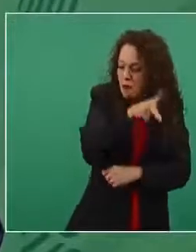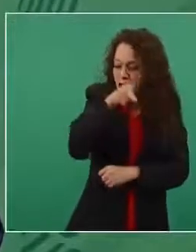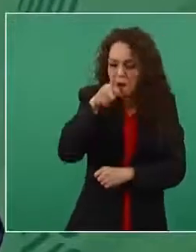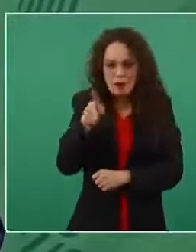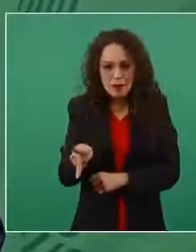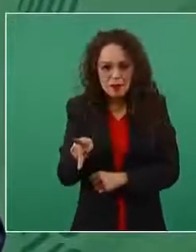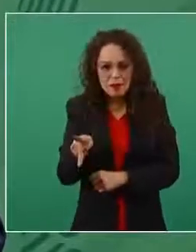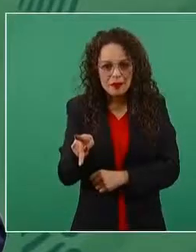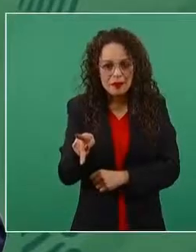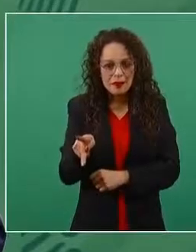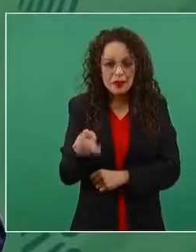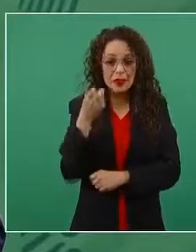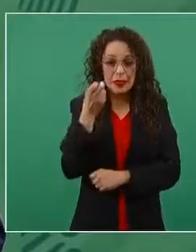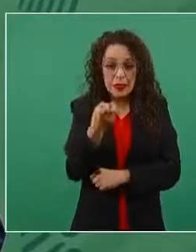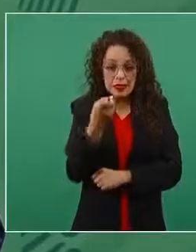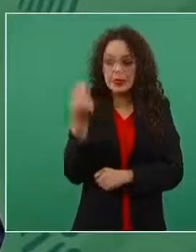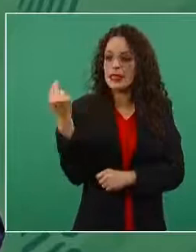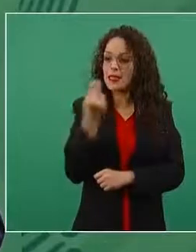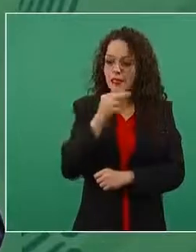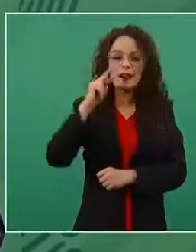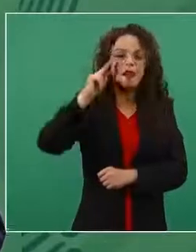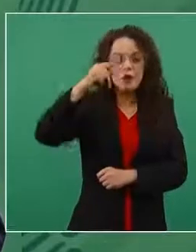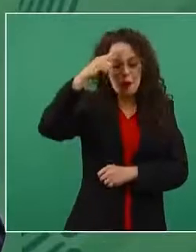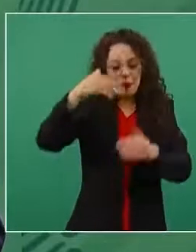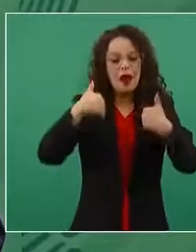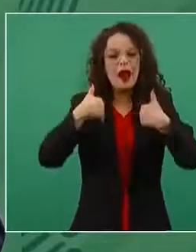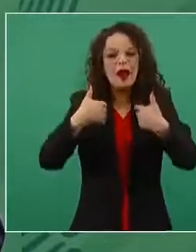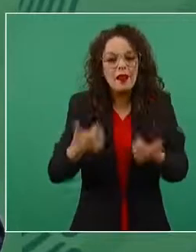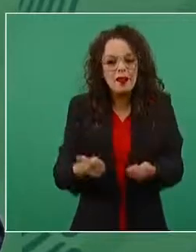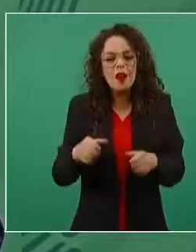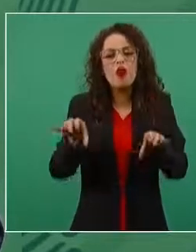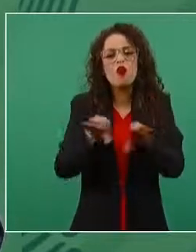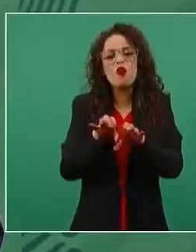entender el comportamiento de los medios.